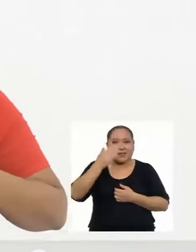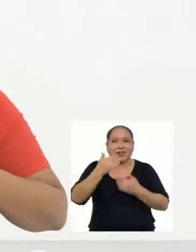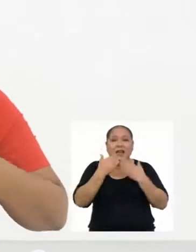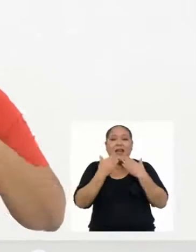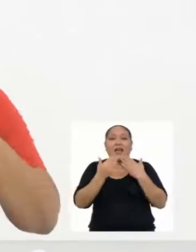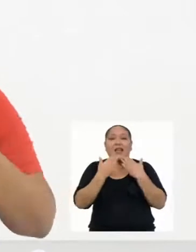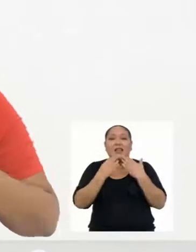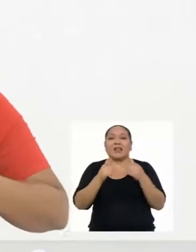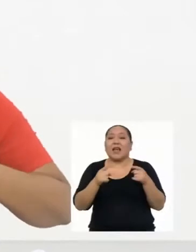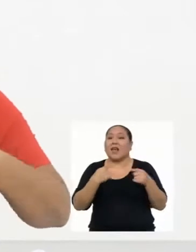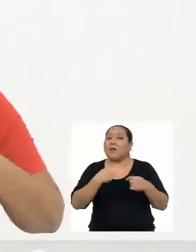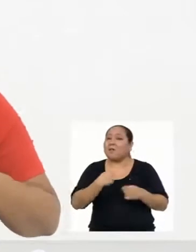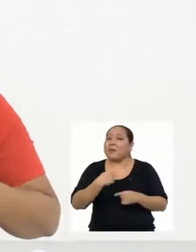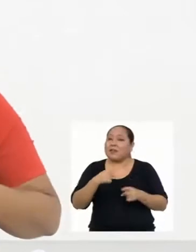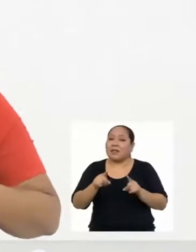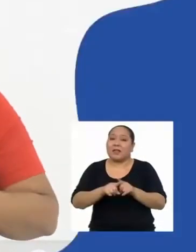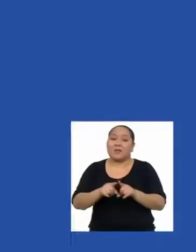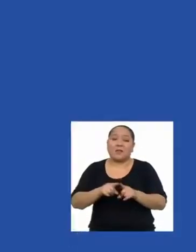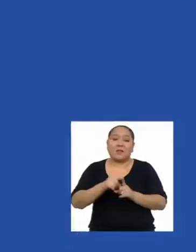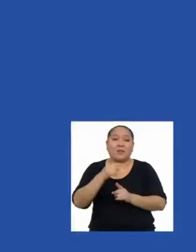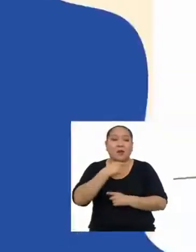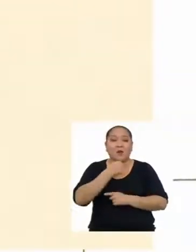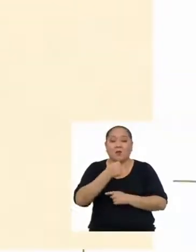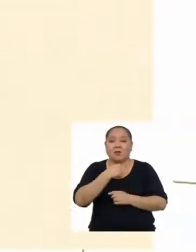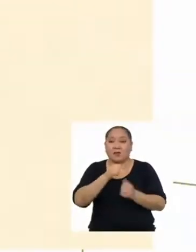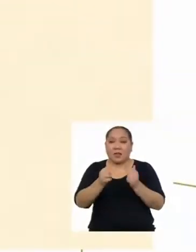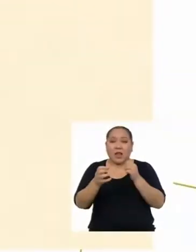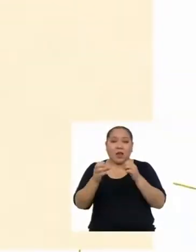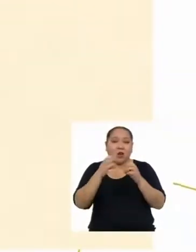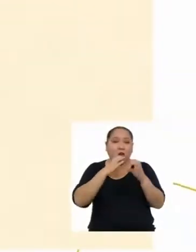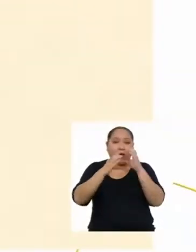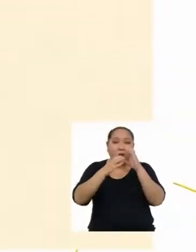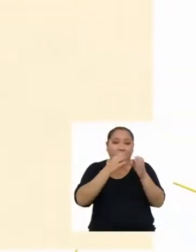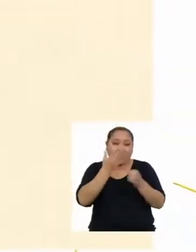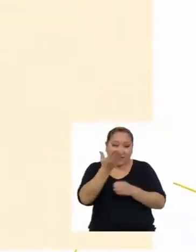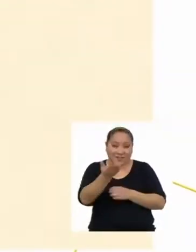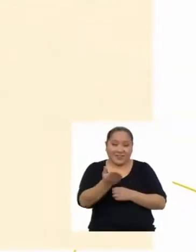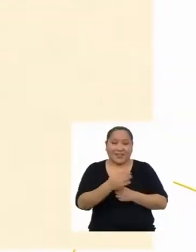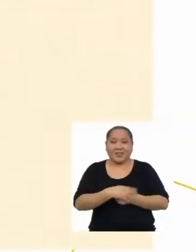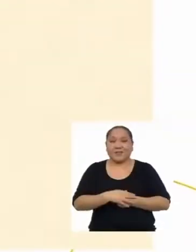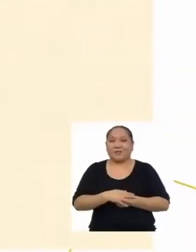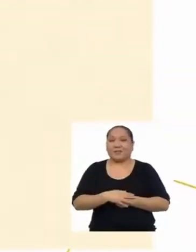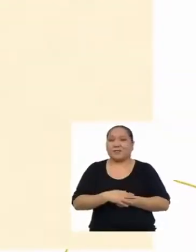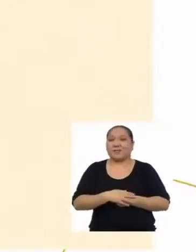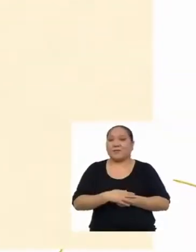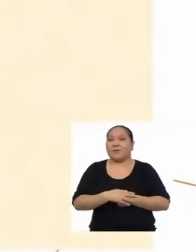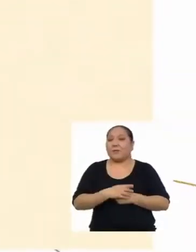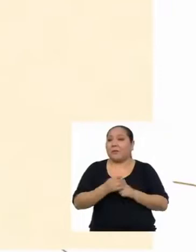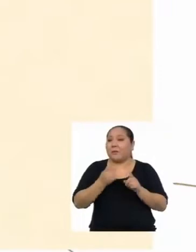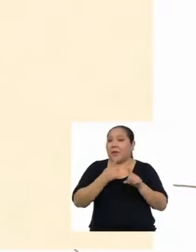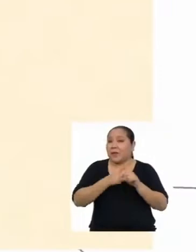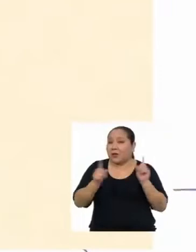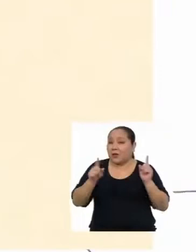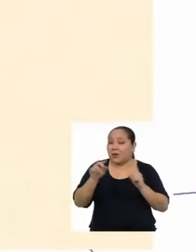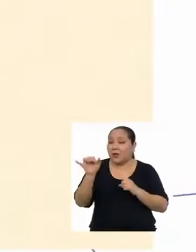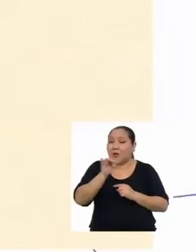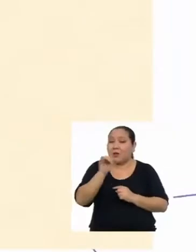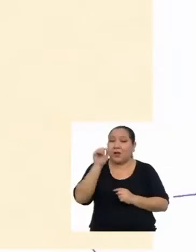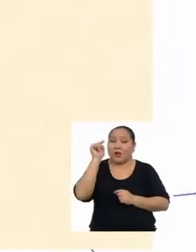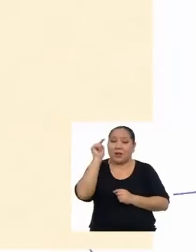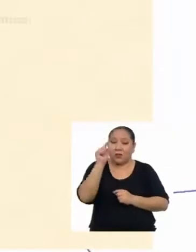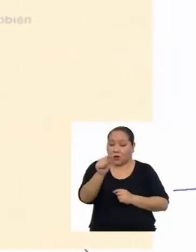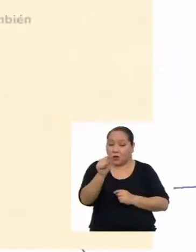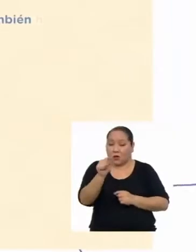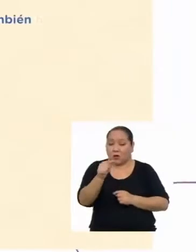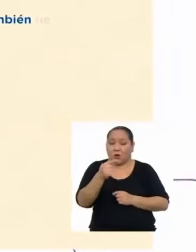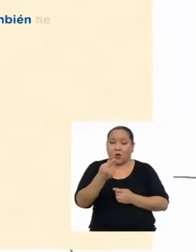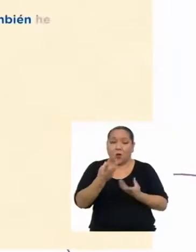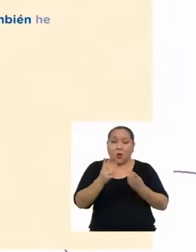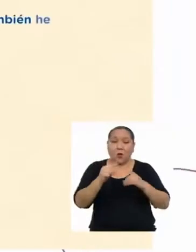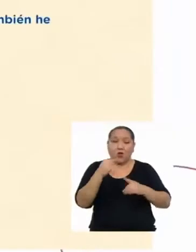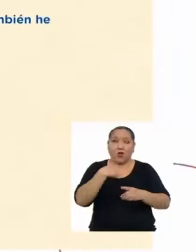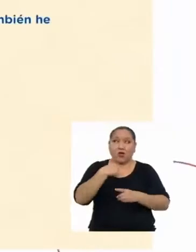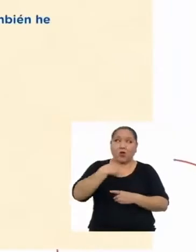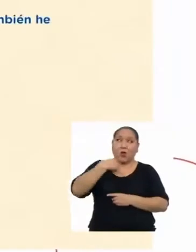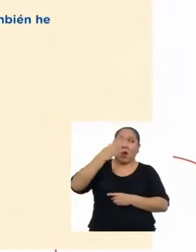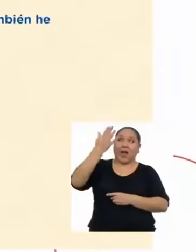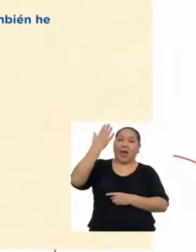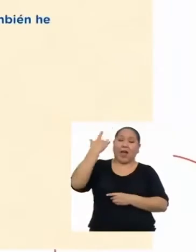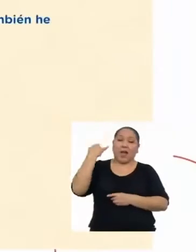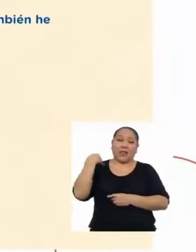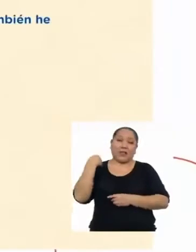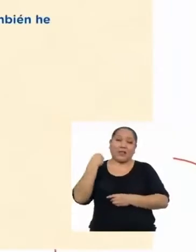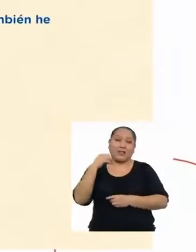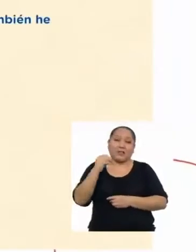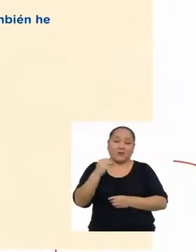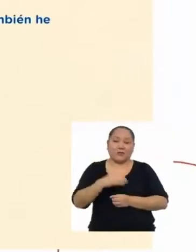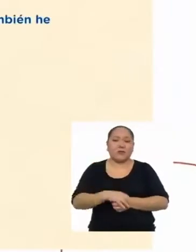gusta mucho conversar contigo. Sin embargo, al igual que tú cuando tenía tu edad, también he